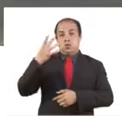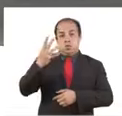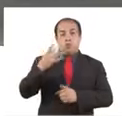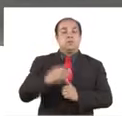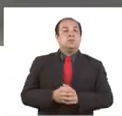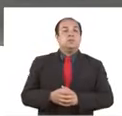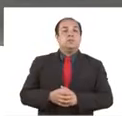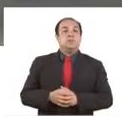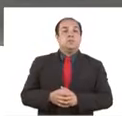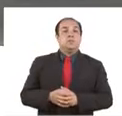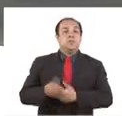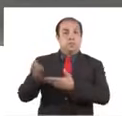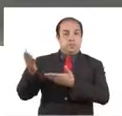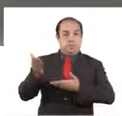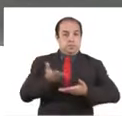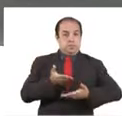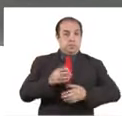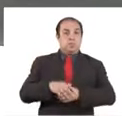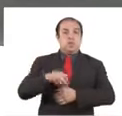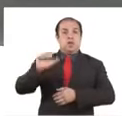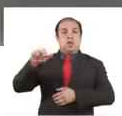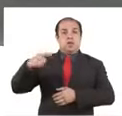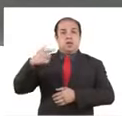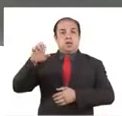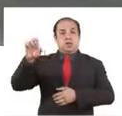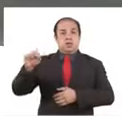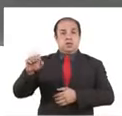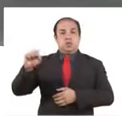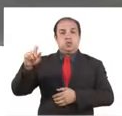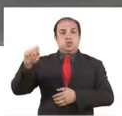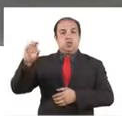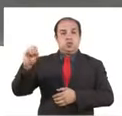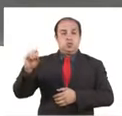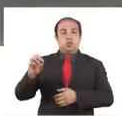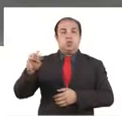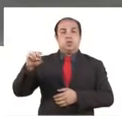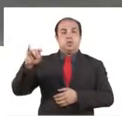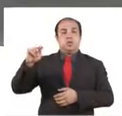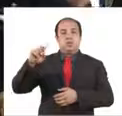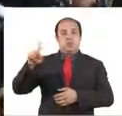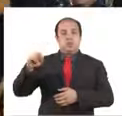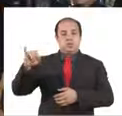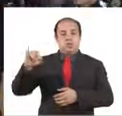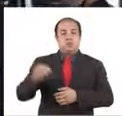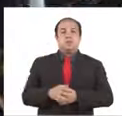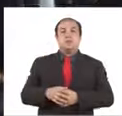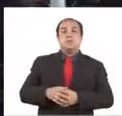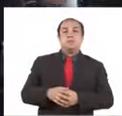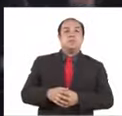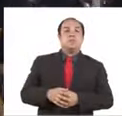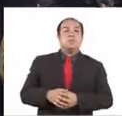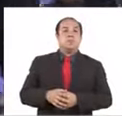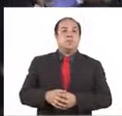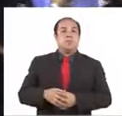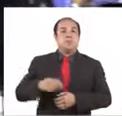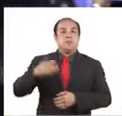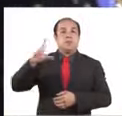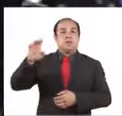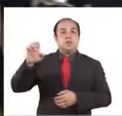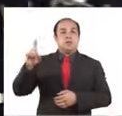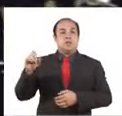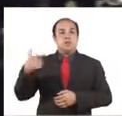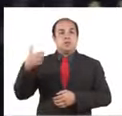284 recibiremos a Ángeles Soto, Mitzi Denise, Hernández Botello, Edgar